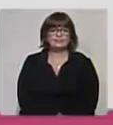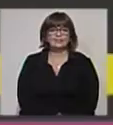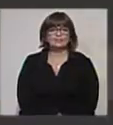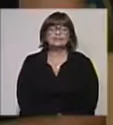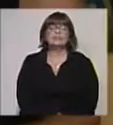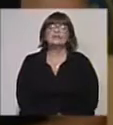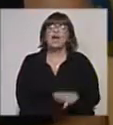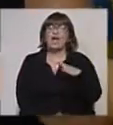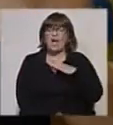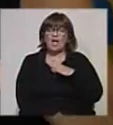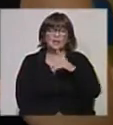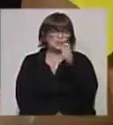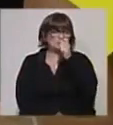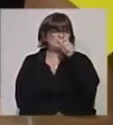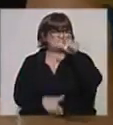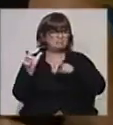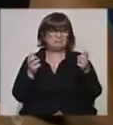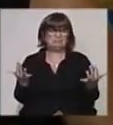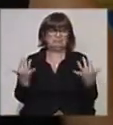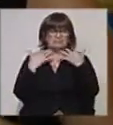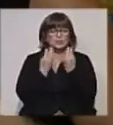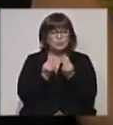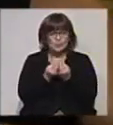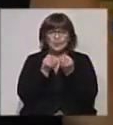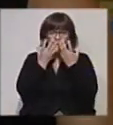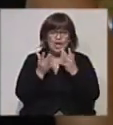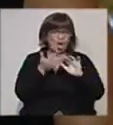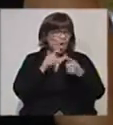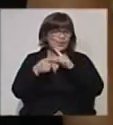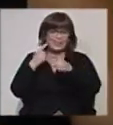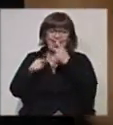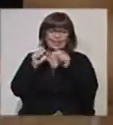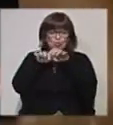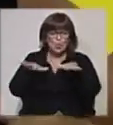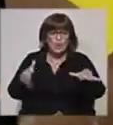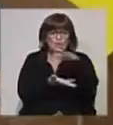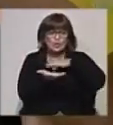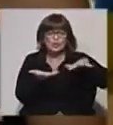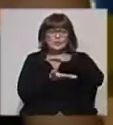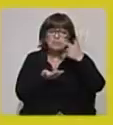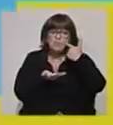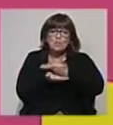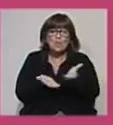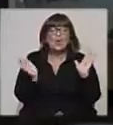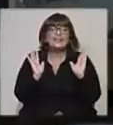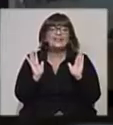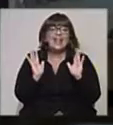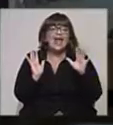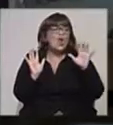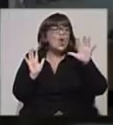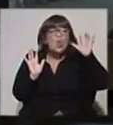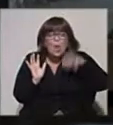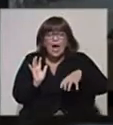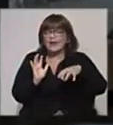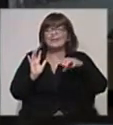Tenemos mucho turista porque también estamos dentro de una red de turismo comunitario, claro, donde mostramos el territorio. No